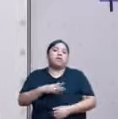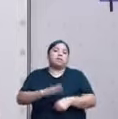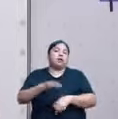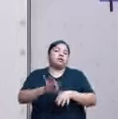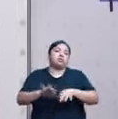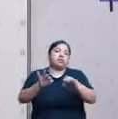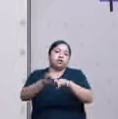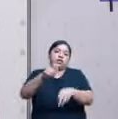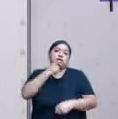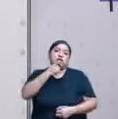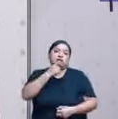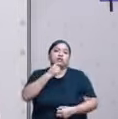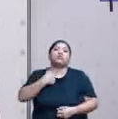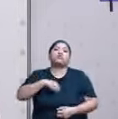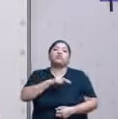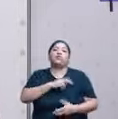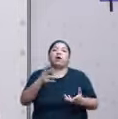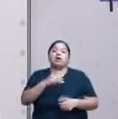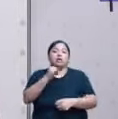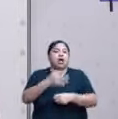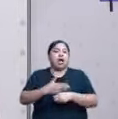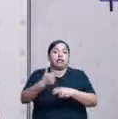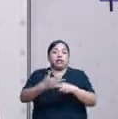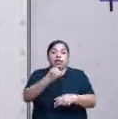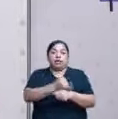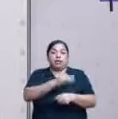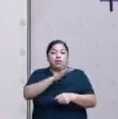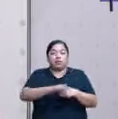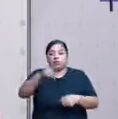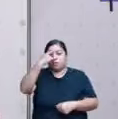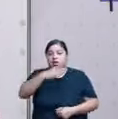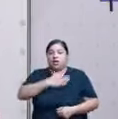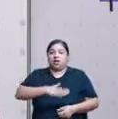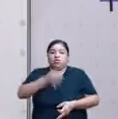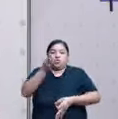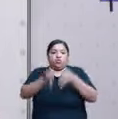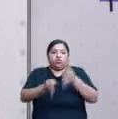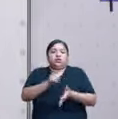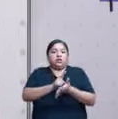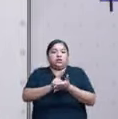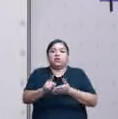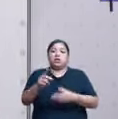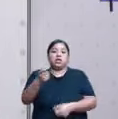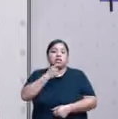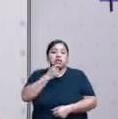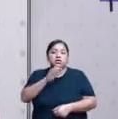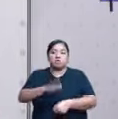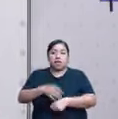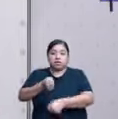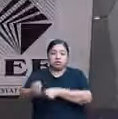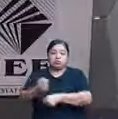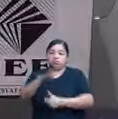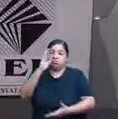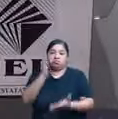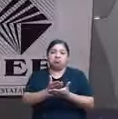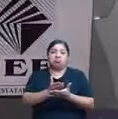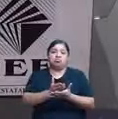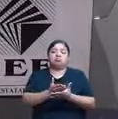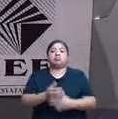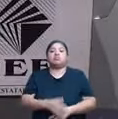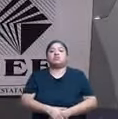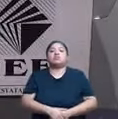niñez, abogaremos y haremos hasta lo imposible para hacer justicia conforme a derecho y no violenten más a estos niños.